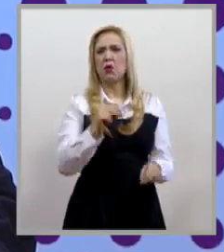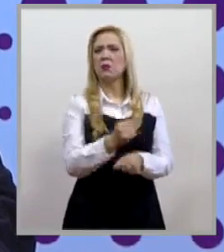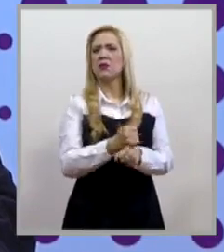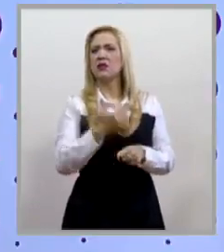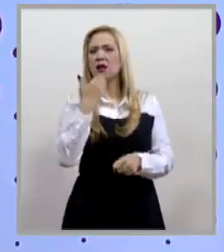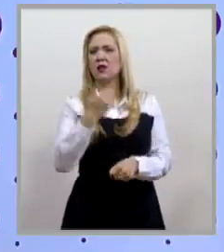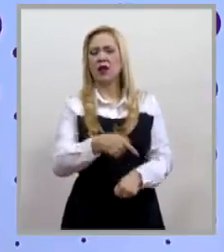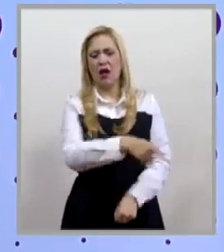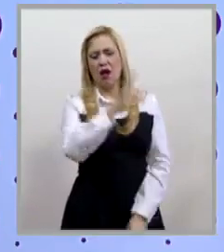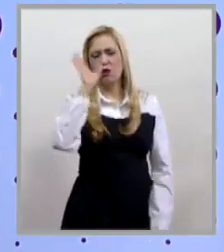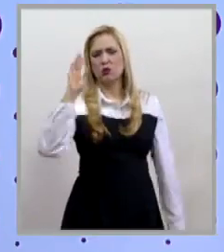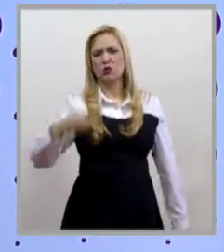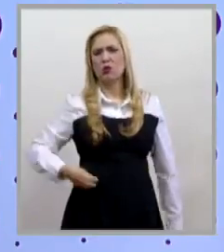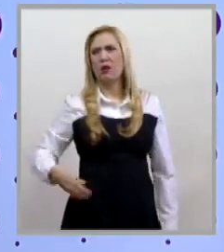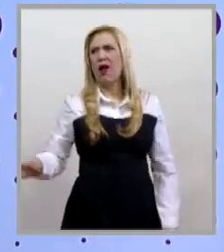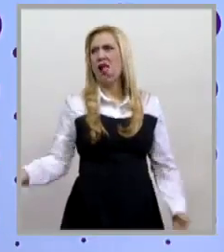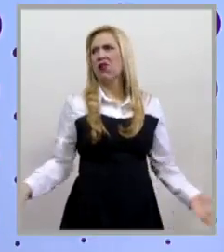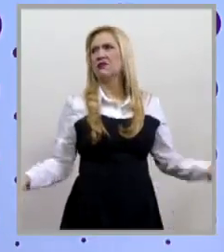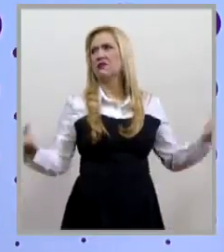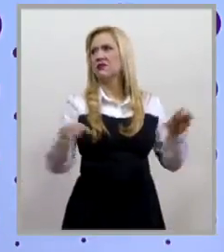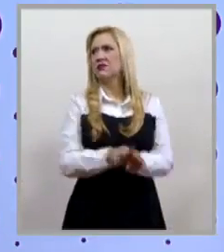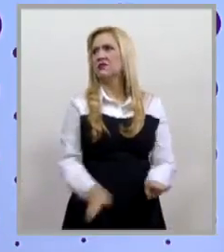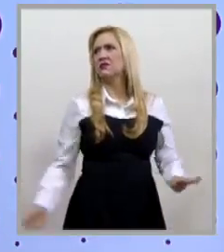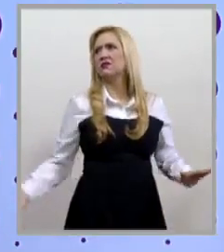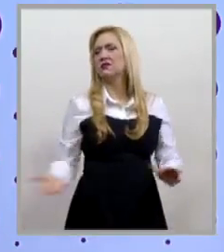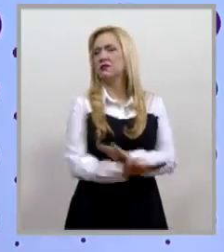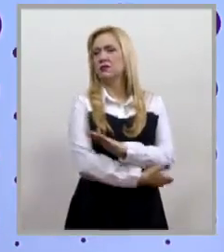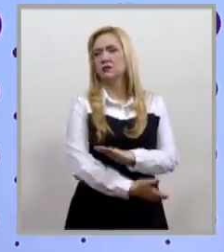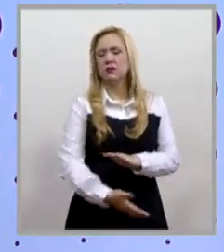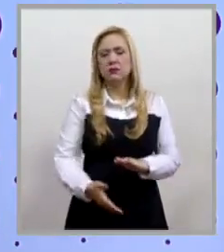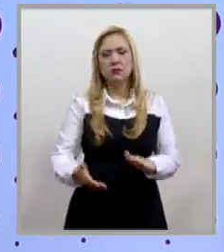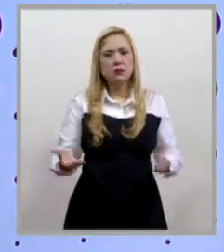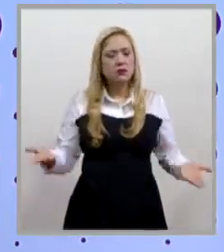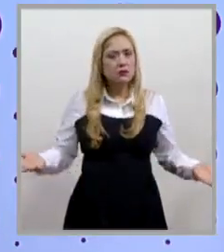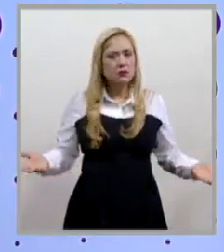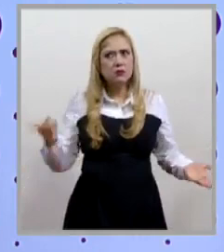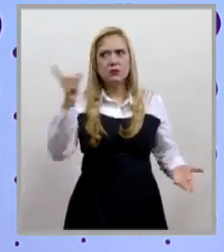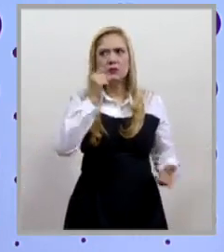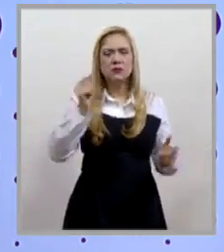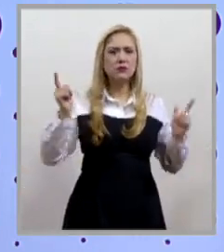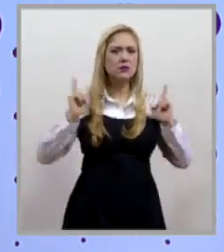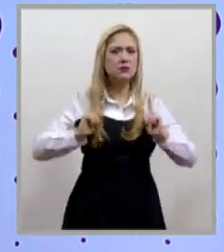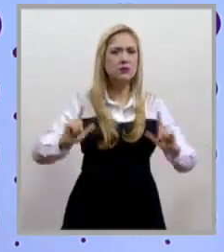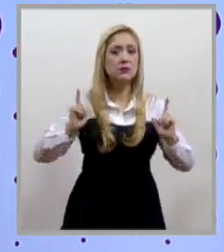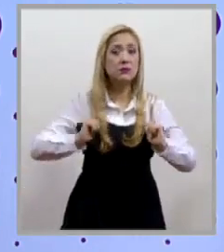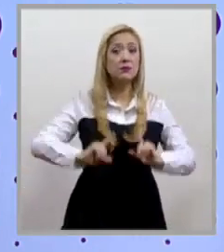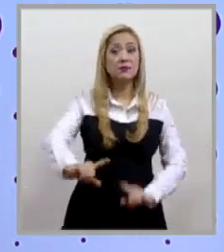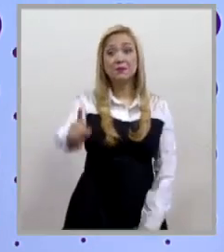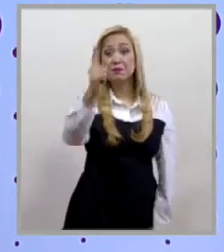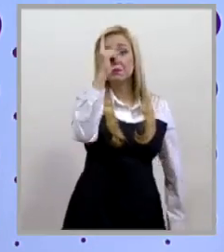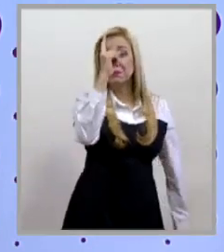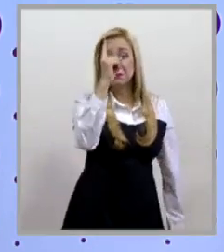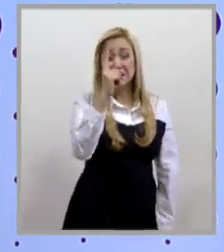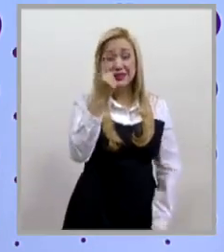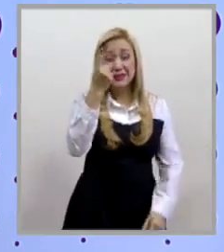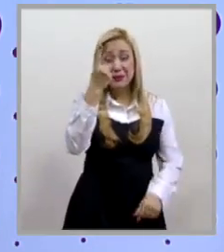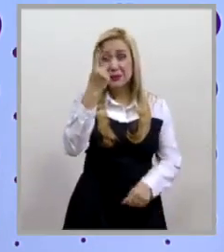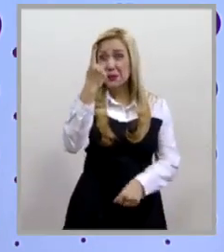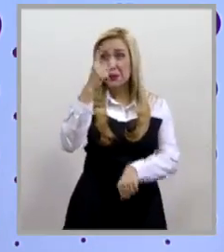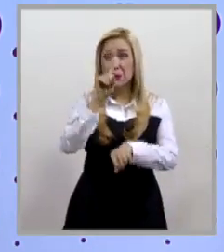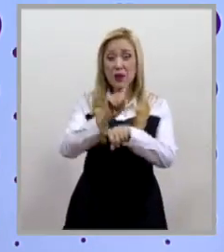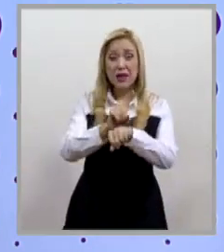empieza la violencia institucional. ¿Cómo van las autoridades ministeriales desde el primer respondiente a